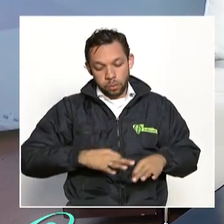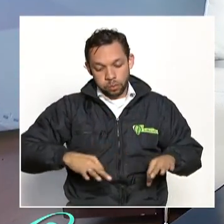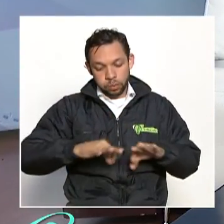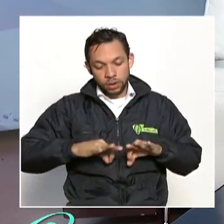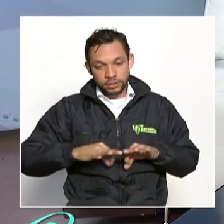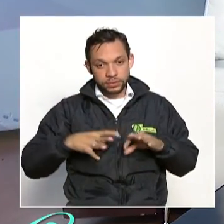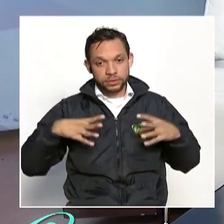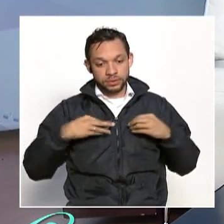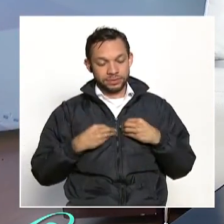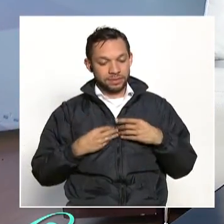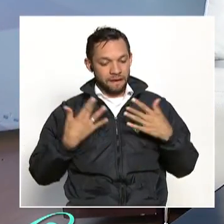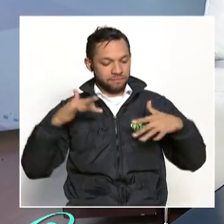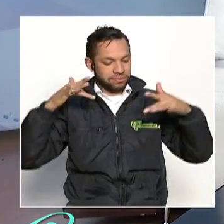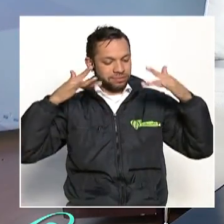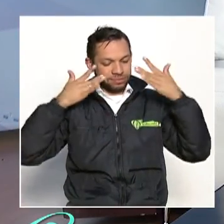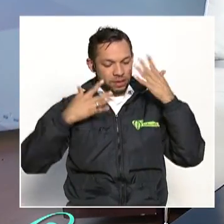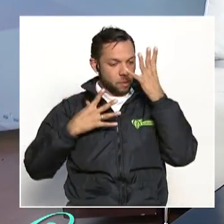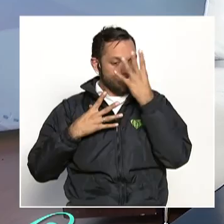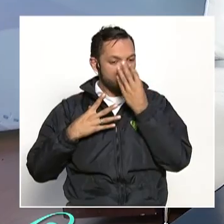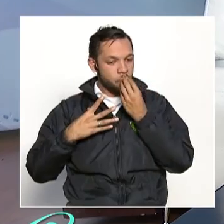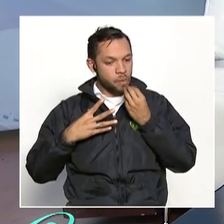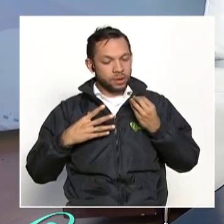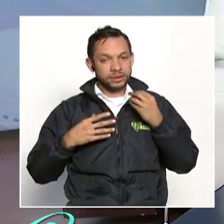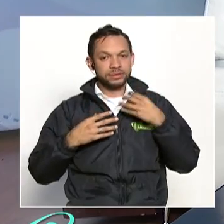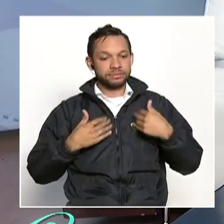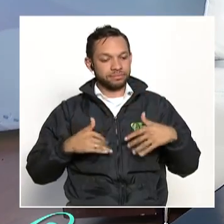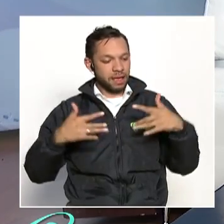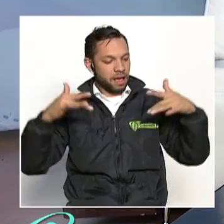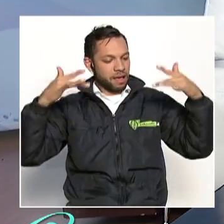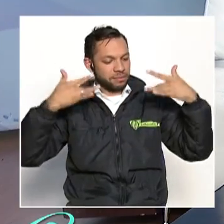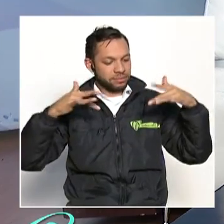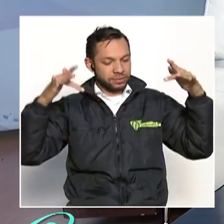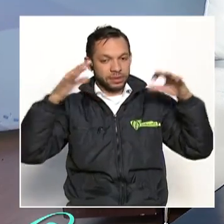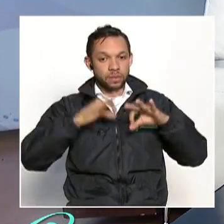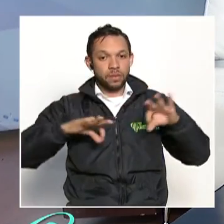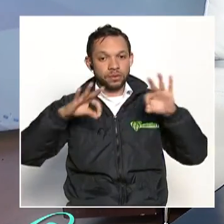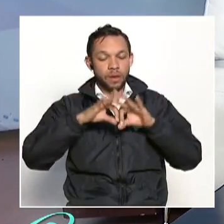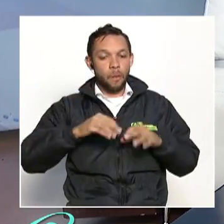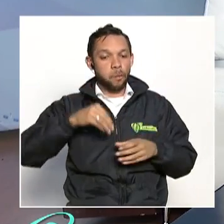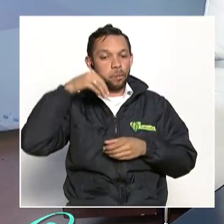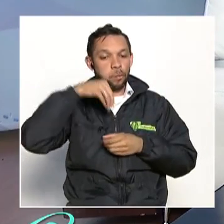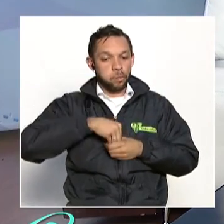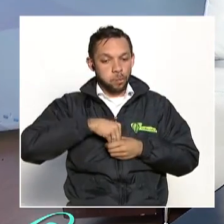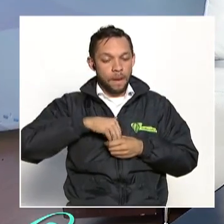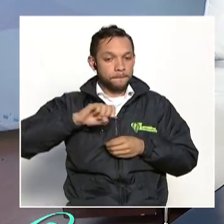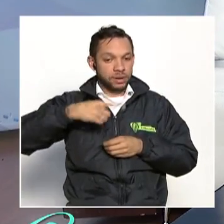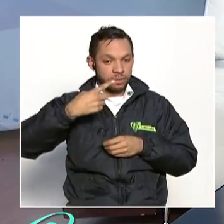la belleza que tenemos nosotros, ahora que usted habla de este tema, va a aflorar. O sea, la belleza debe empezar desde